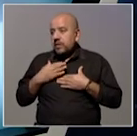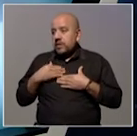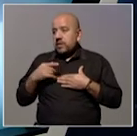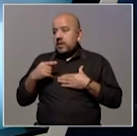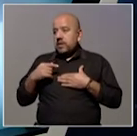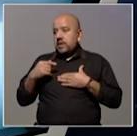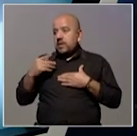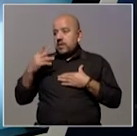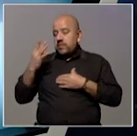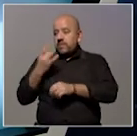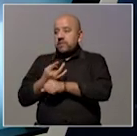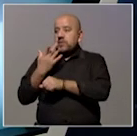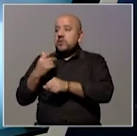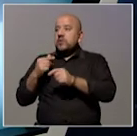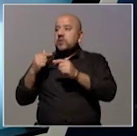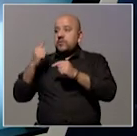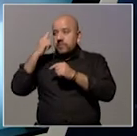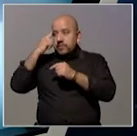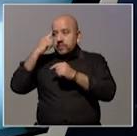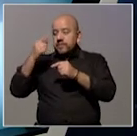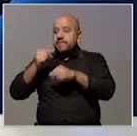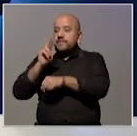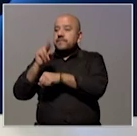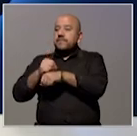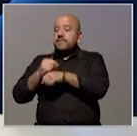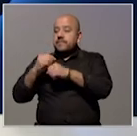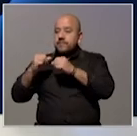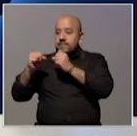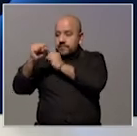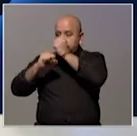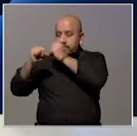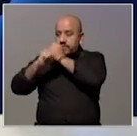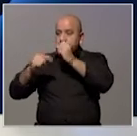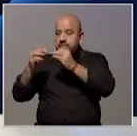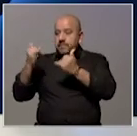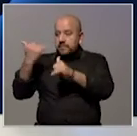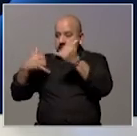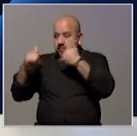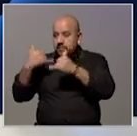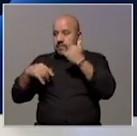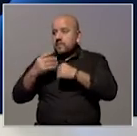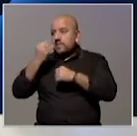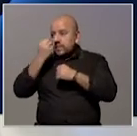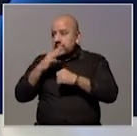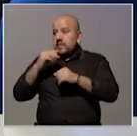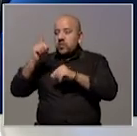éste pienso intensificar el uso de las tecnologías de la información para mejorar la gestión